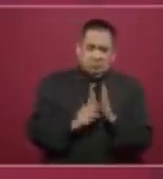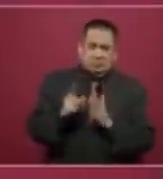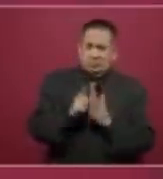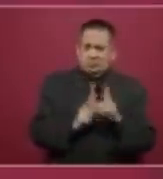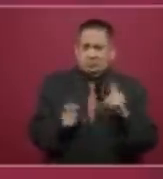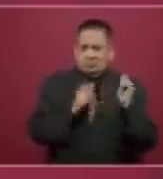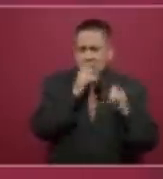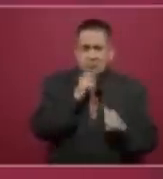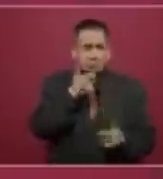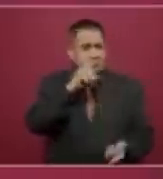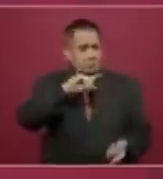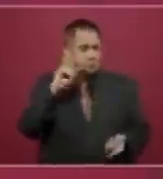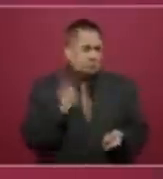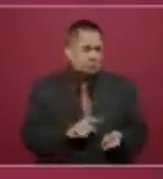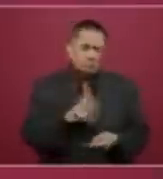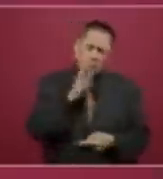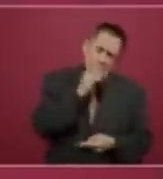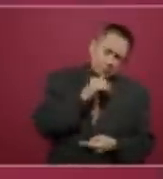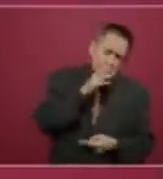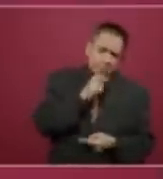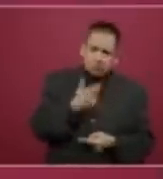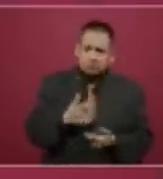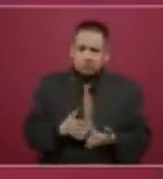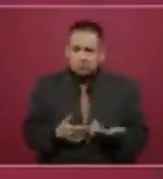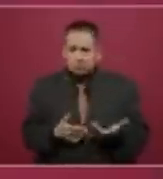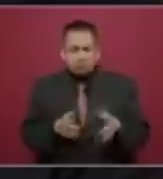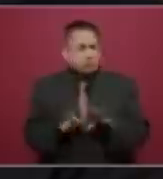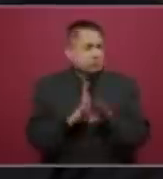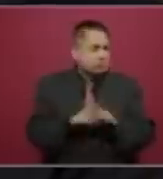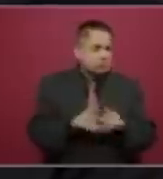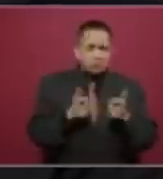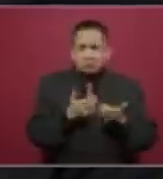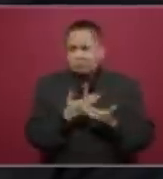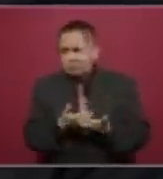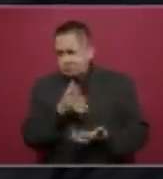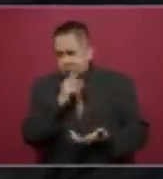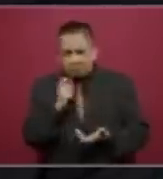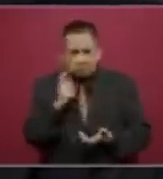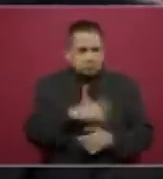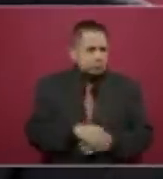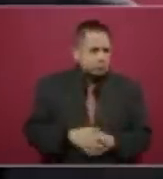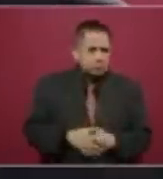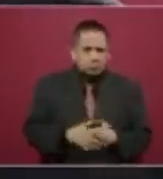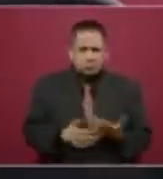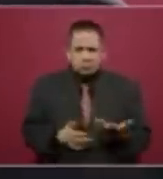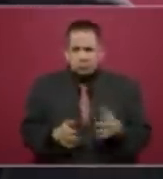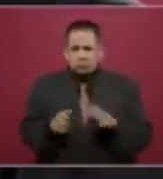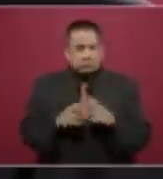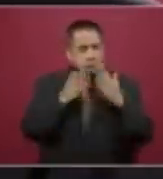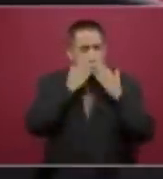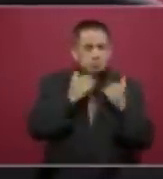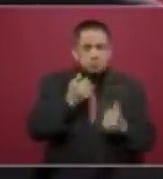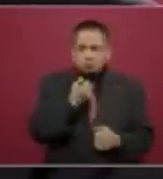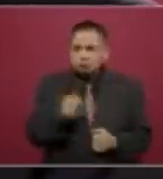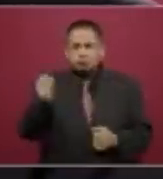si se les bajaba el sueldo y que nos íbamos a quedar sin buenos